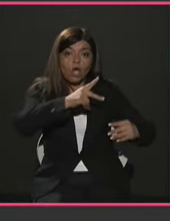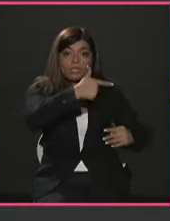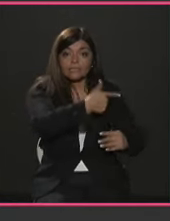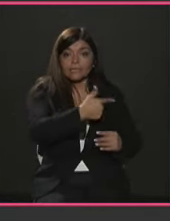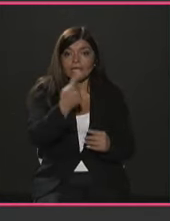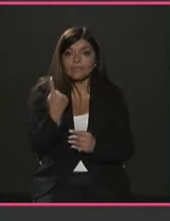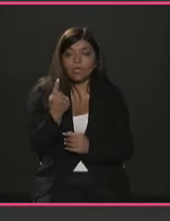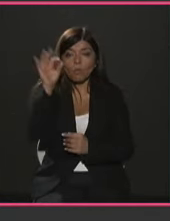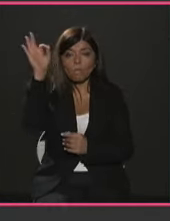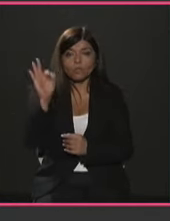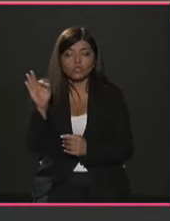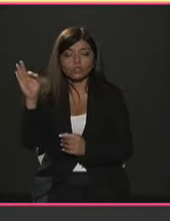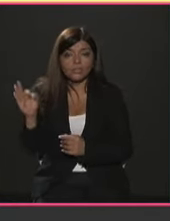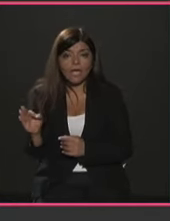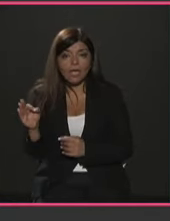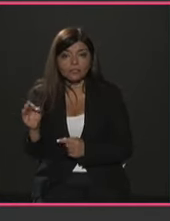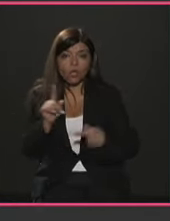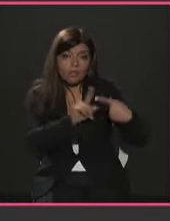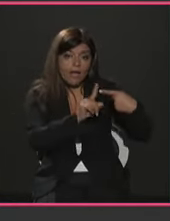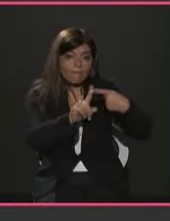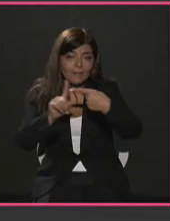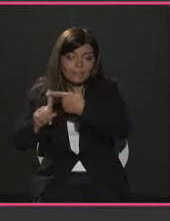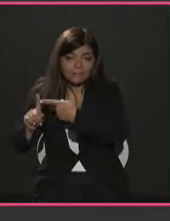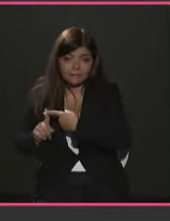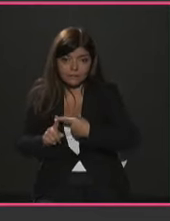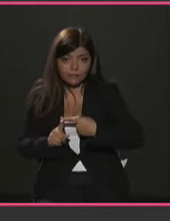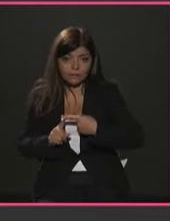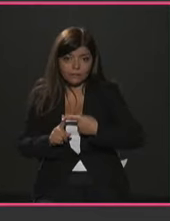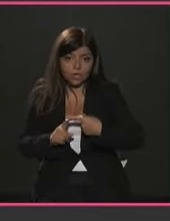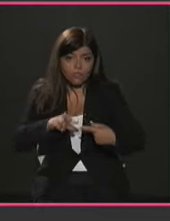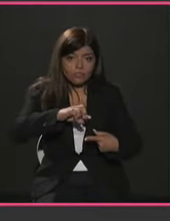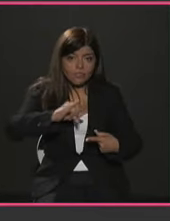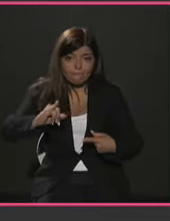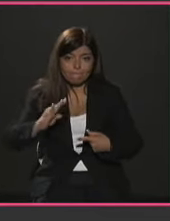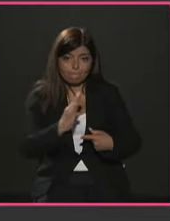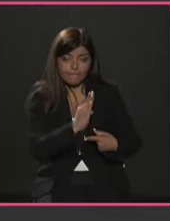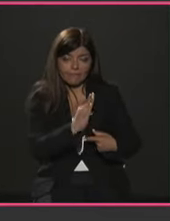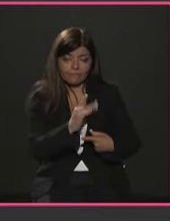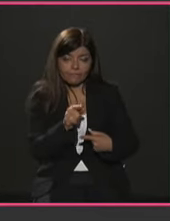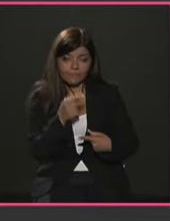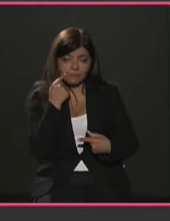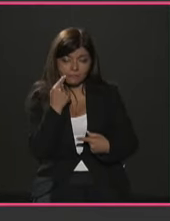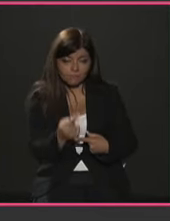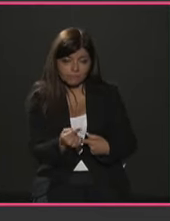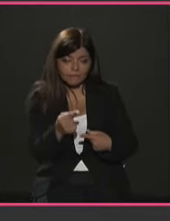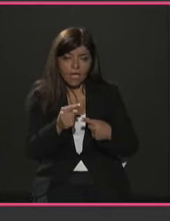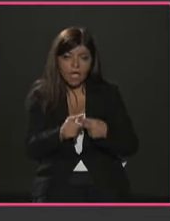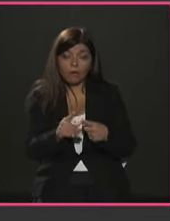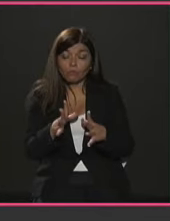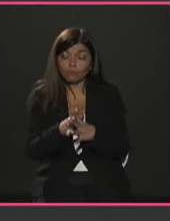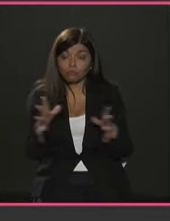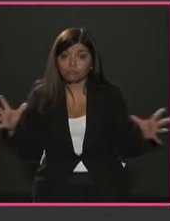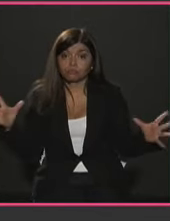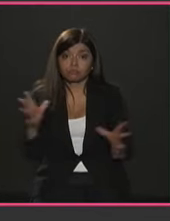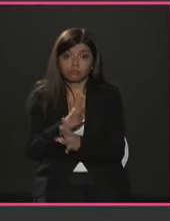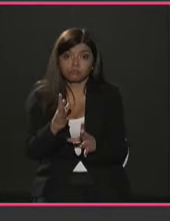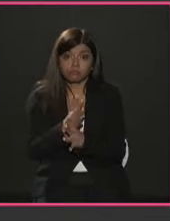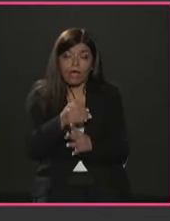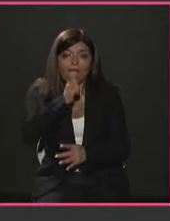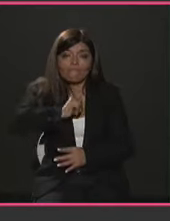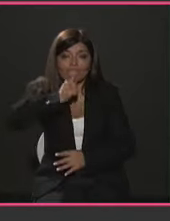71 de la participación del pib se expone a un alto estrés